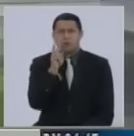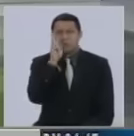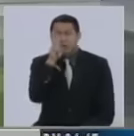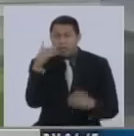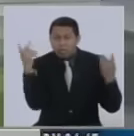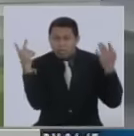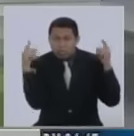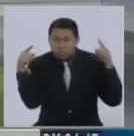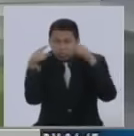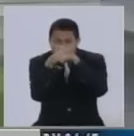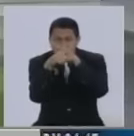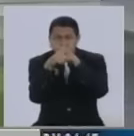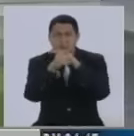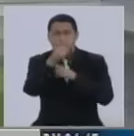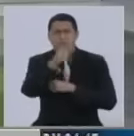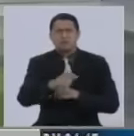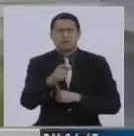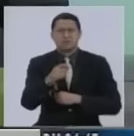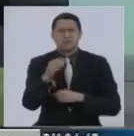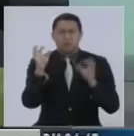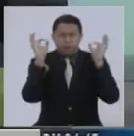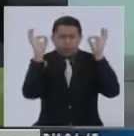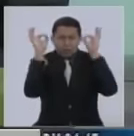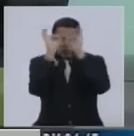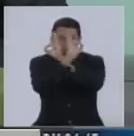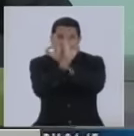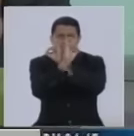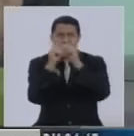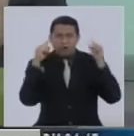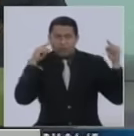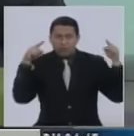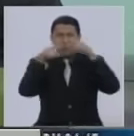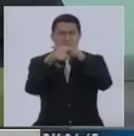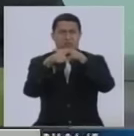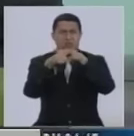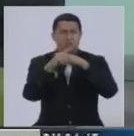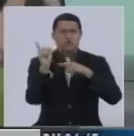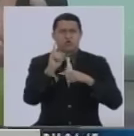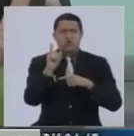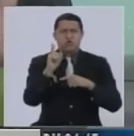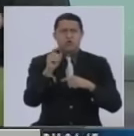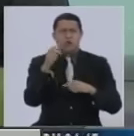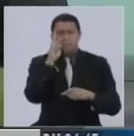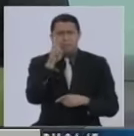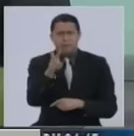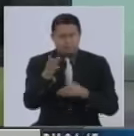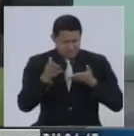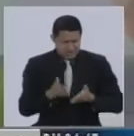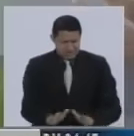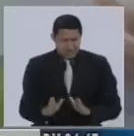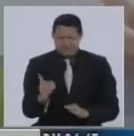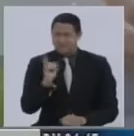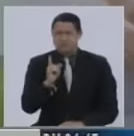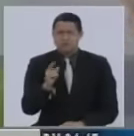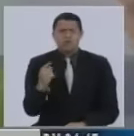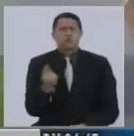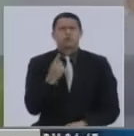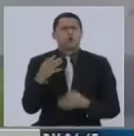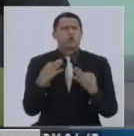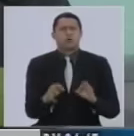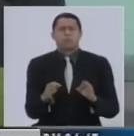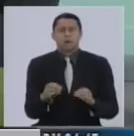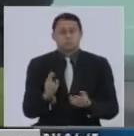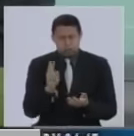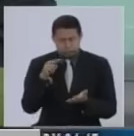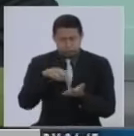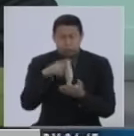eh lo que las personas llaman que se ponen viscos pero el el extravismo de la persona nace con eso aquí es que una persona sana y se levanta